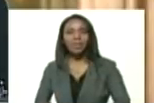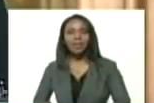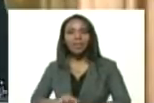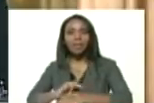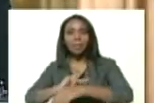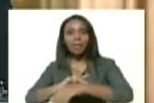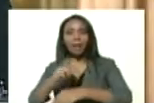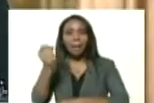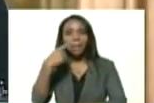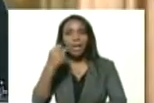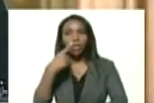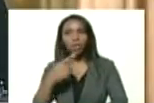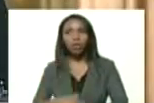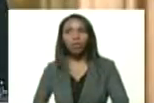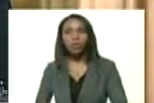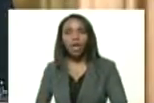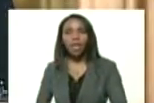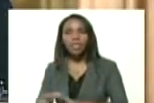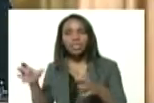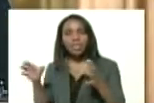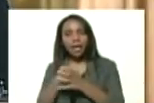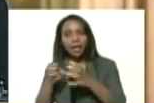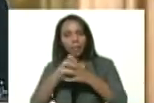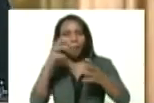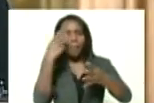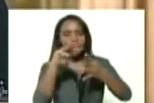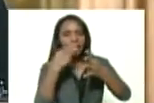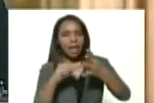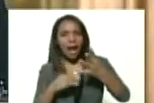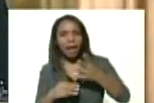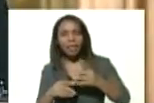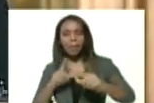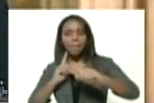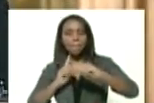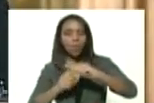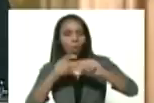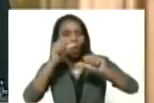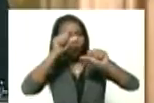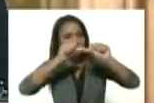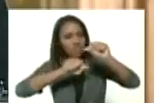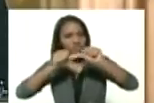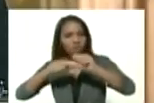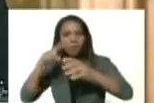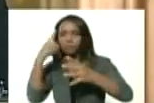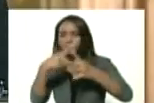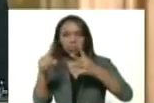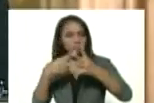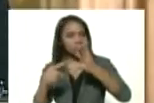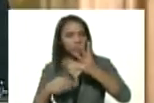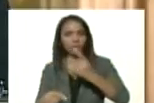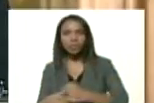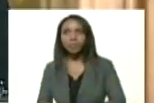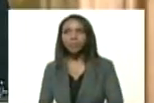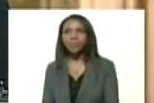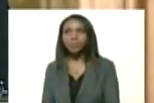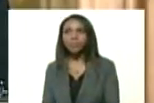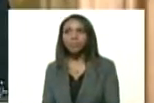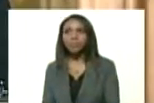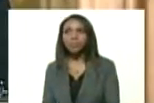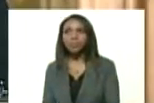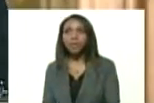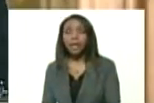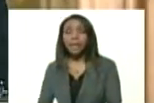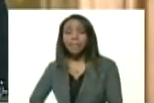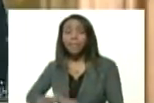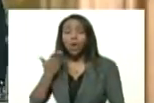medicamento de equipo de despistaje etc etc es muy importante